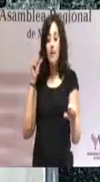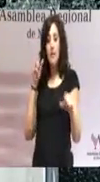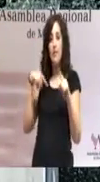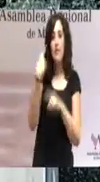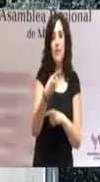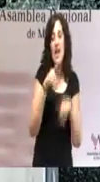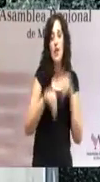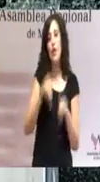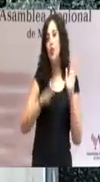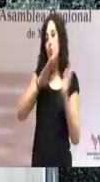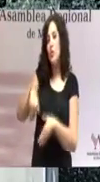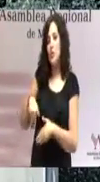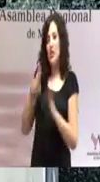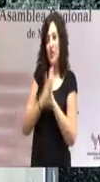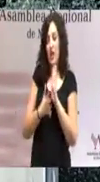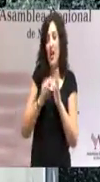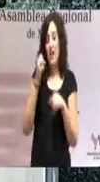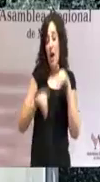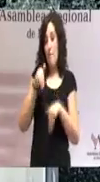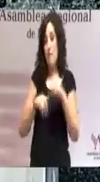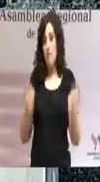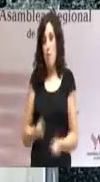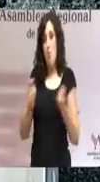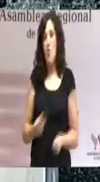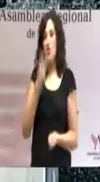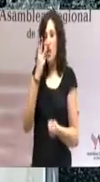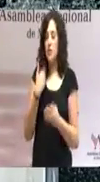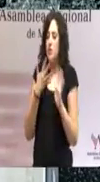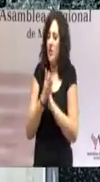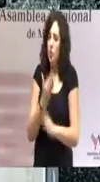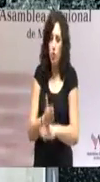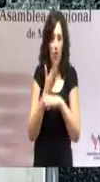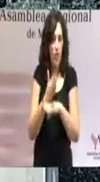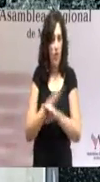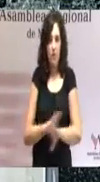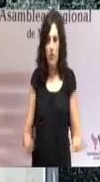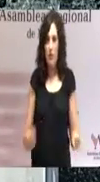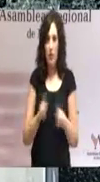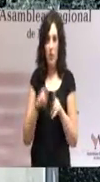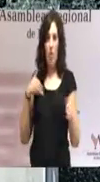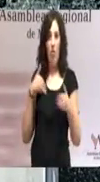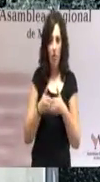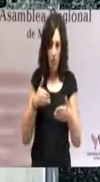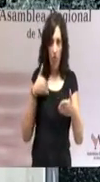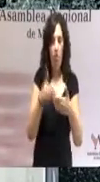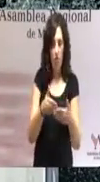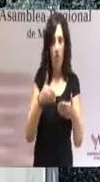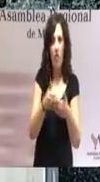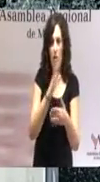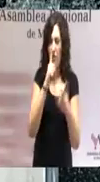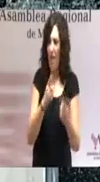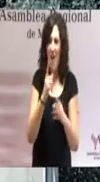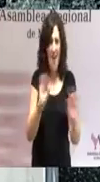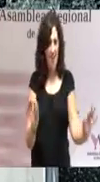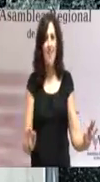elecciones. Tres campañas electorales han sido demasiado. No se ativa ninguna a corto ni medio plazo. Ahora es el